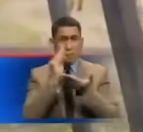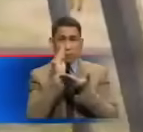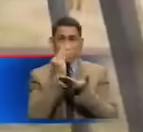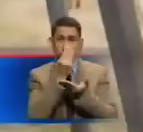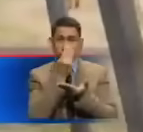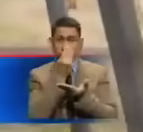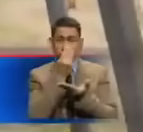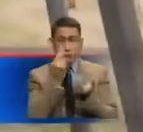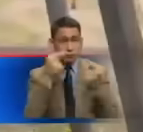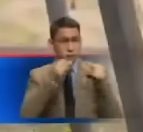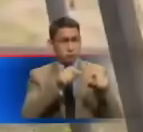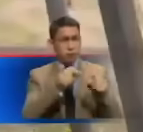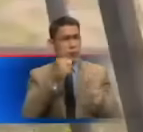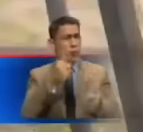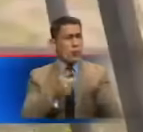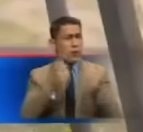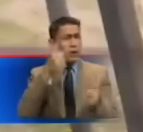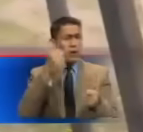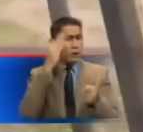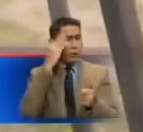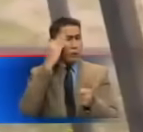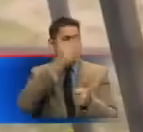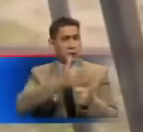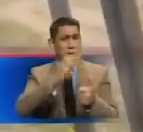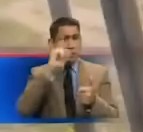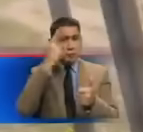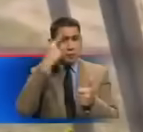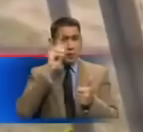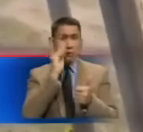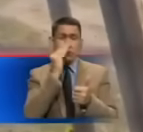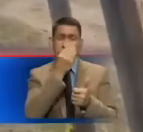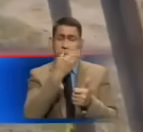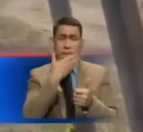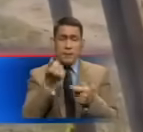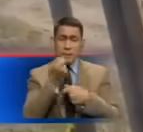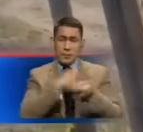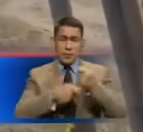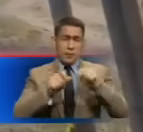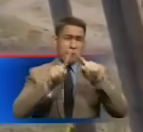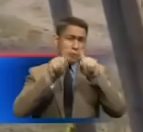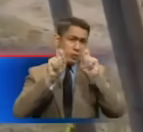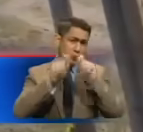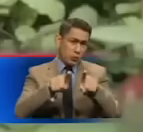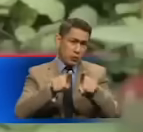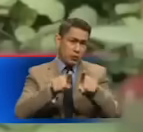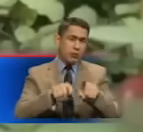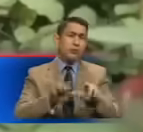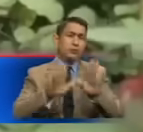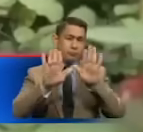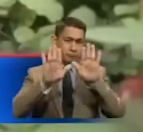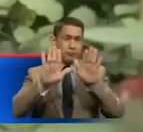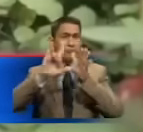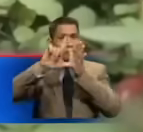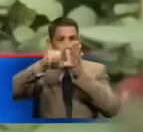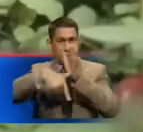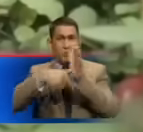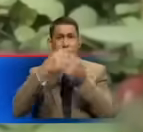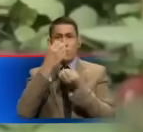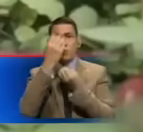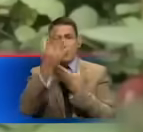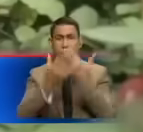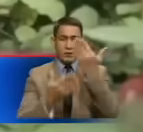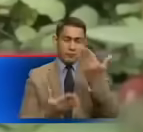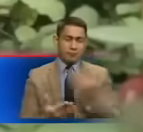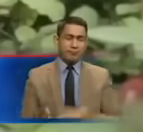¿Cuáles han sido los desafíos a superar para que estas rosas lleguen a los principales mercados del mundo? Se lo contamos en